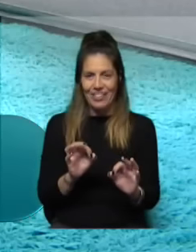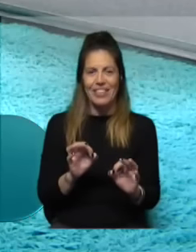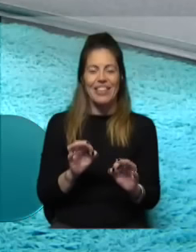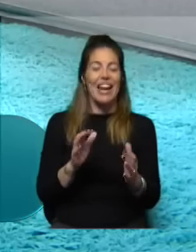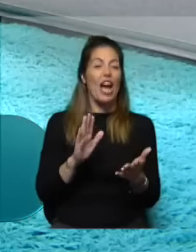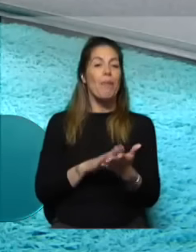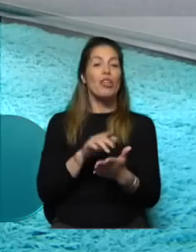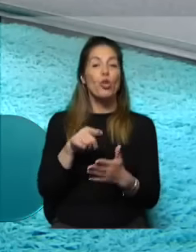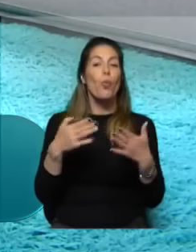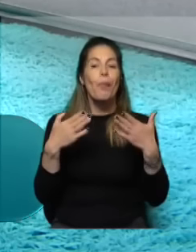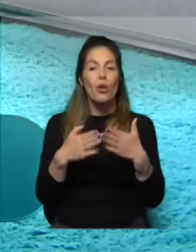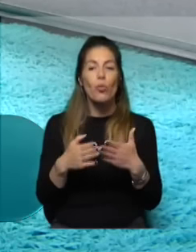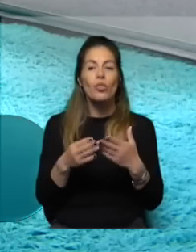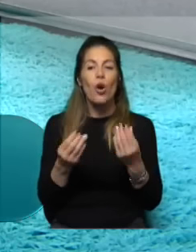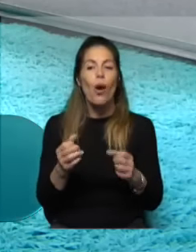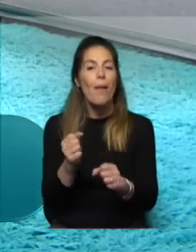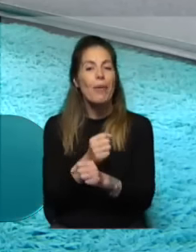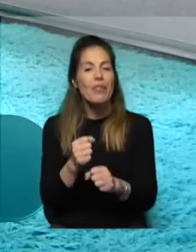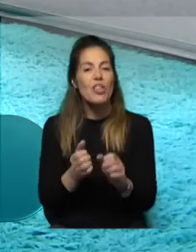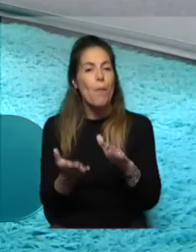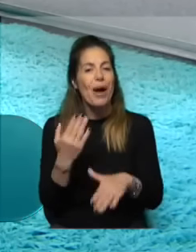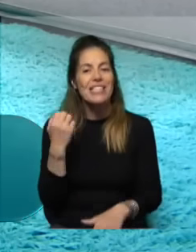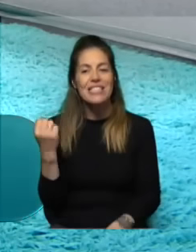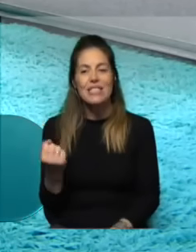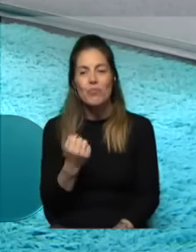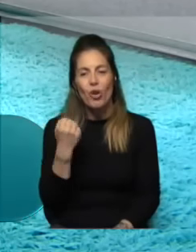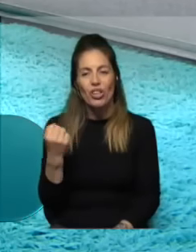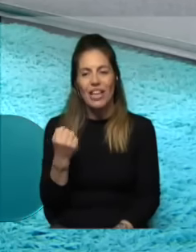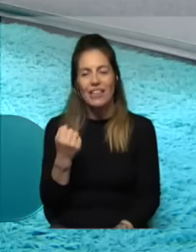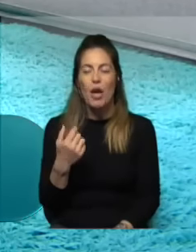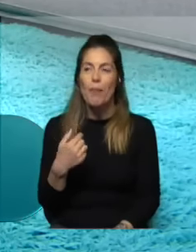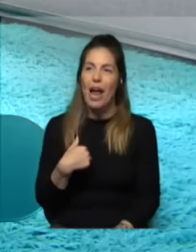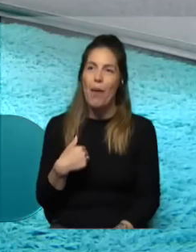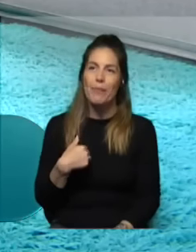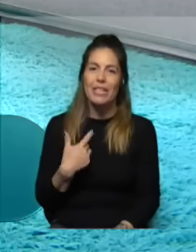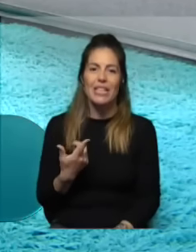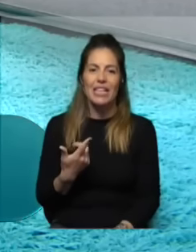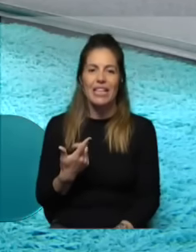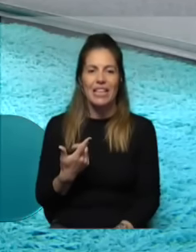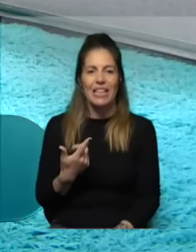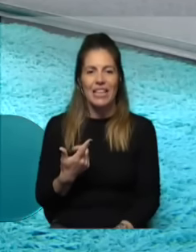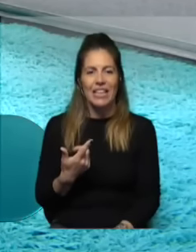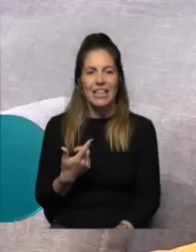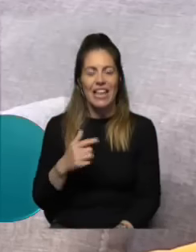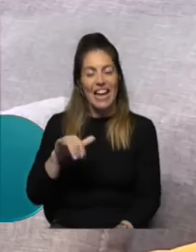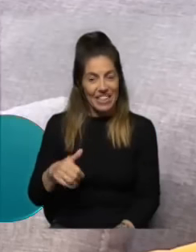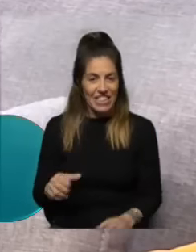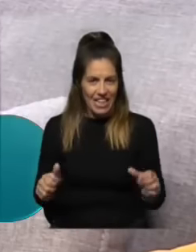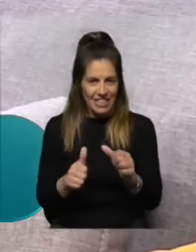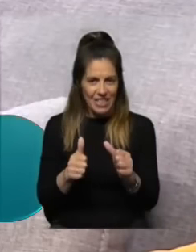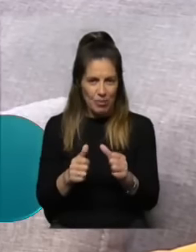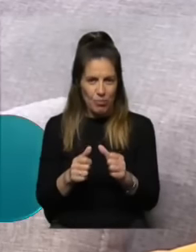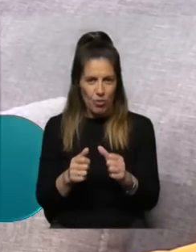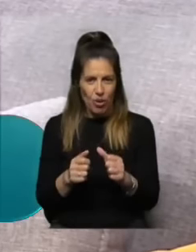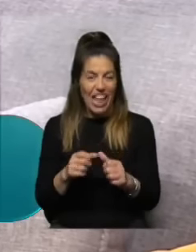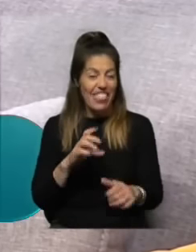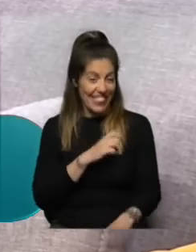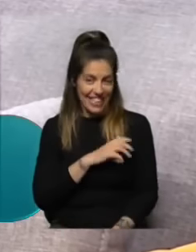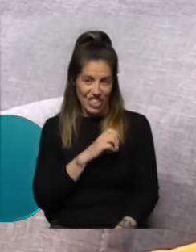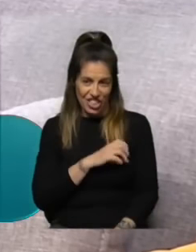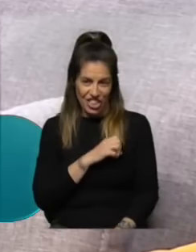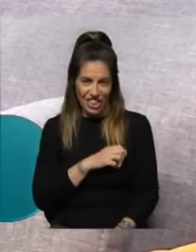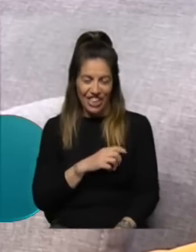respecto a tu pregunta de cuál era la premiación que significaba más, yo creo que tendría que ser la que ya habíamos hecho la entrevista acá, la de Chile, que es